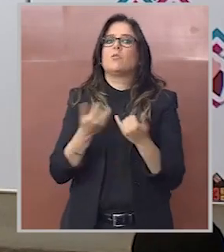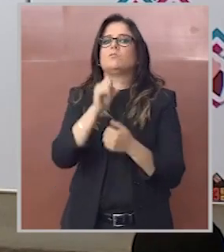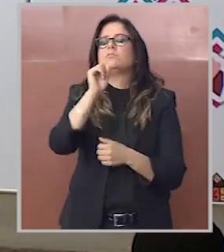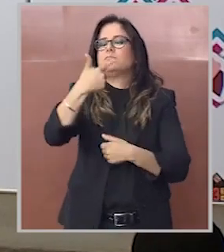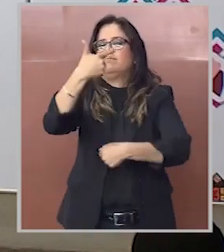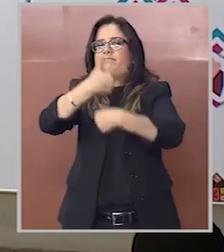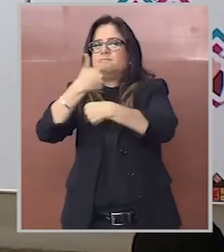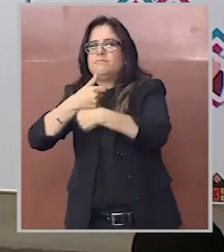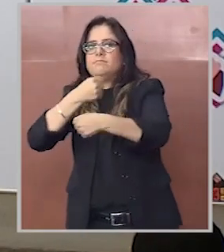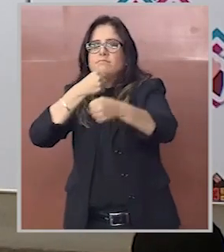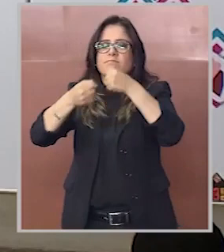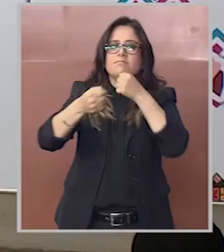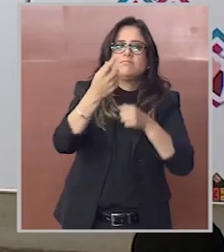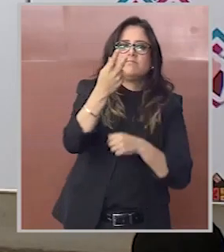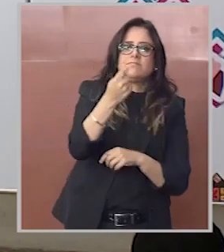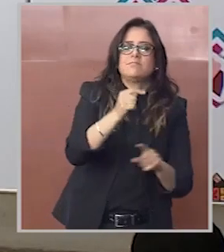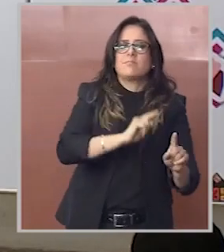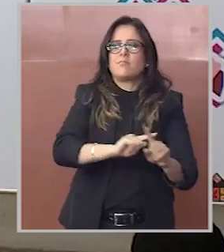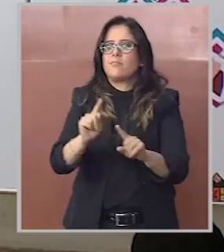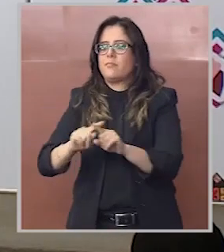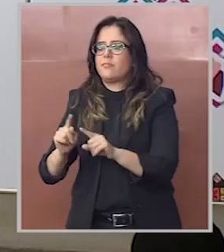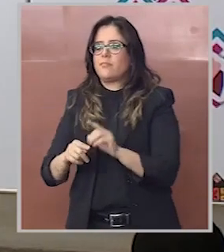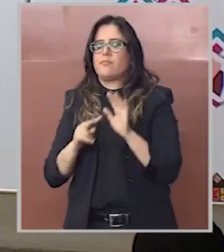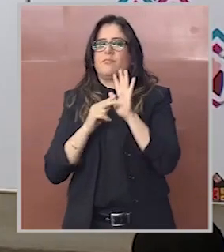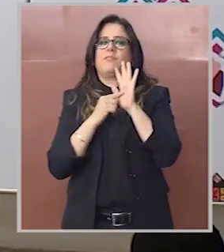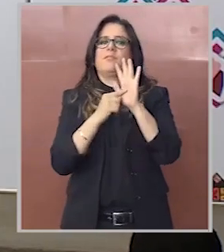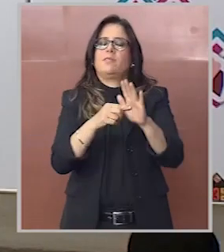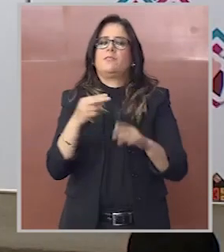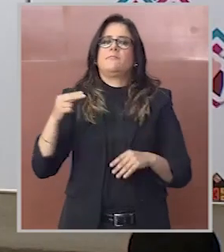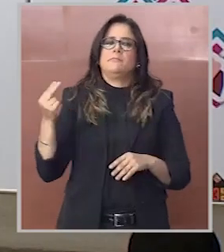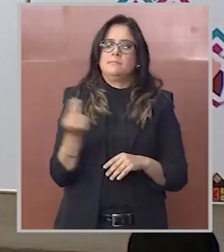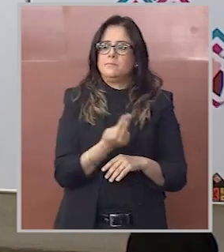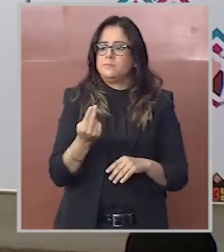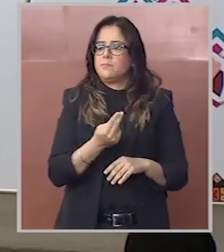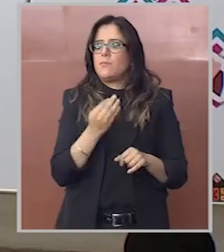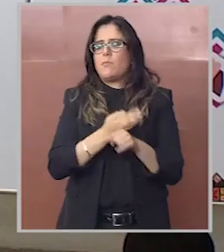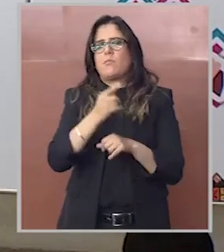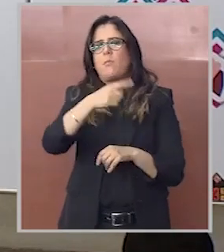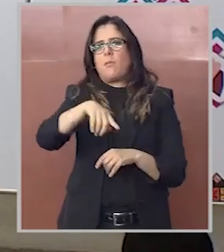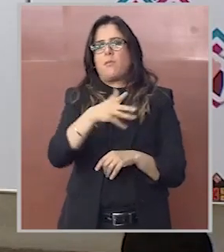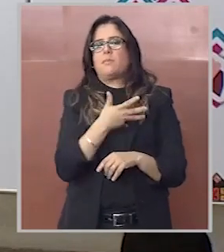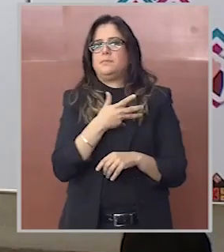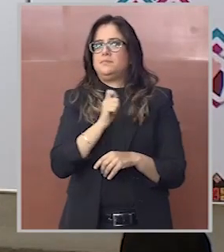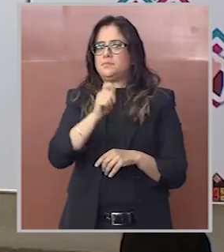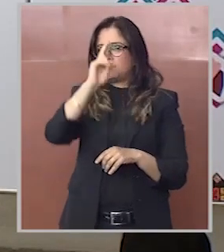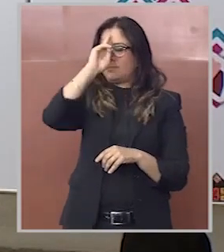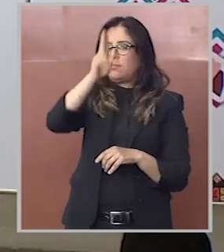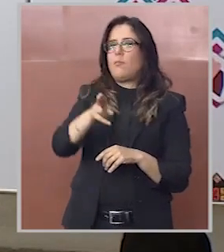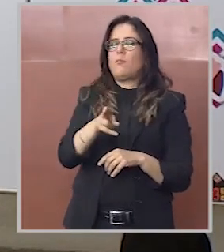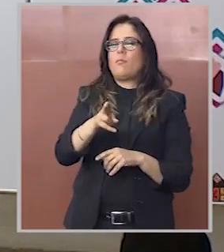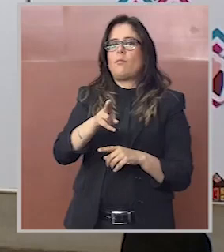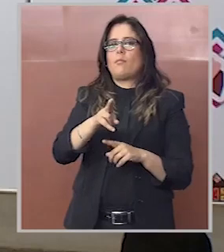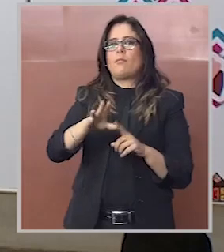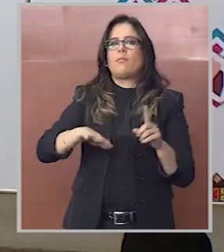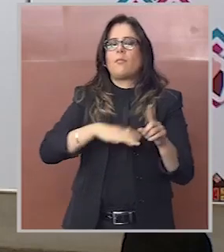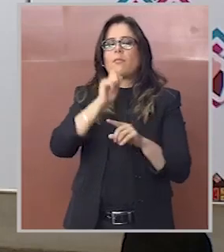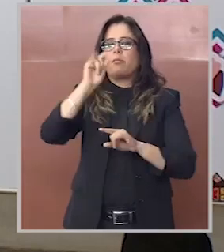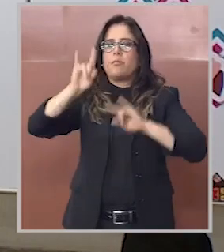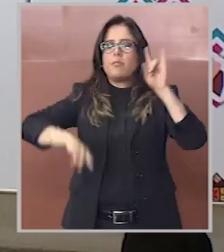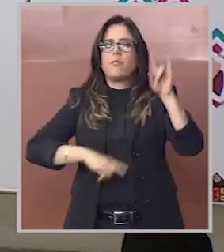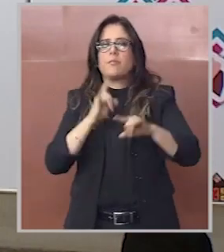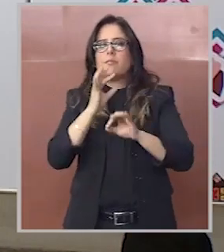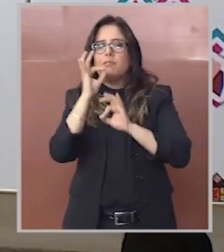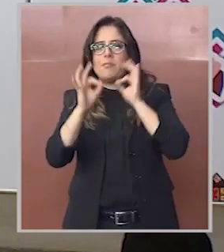No seguramente aquí ustedes tienen está prohibida toda eh propaganda que incite al Odio que incite a la